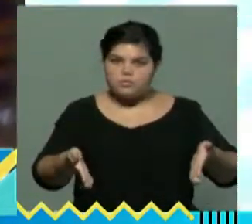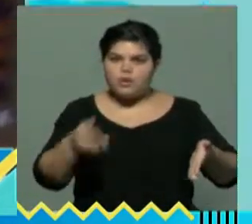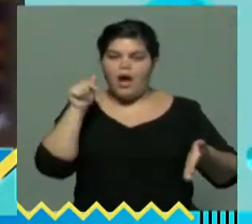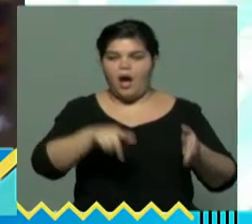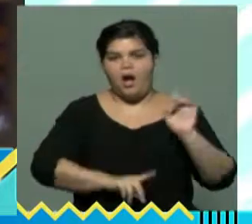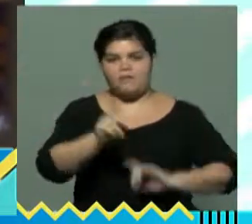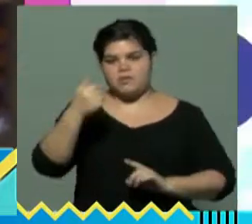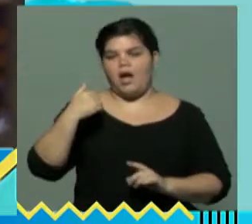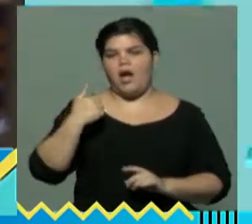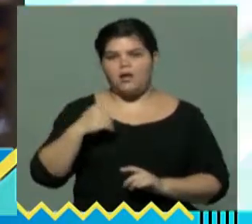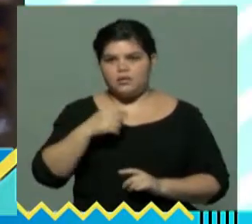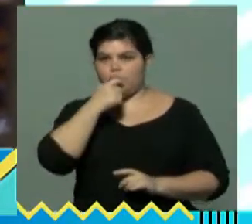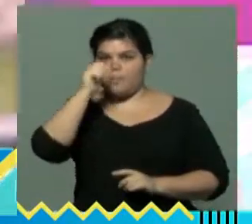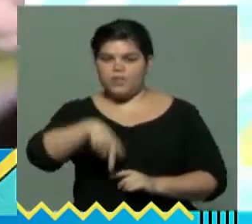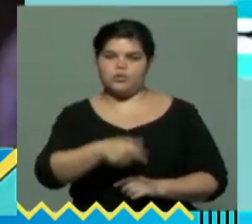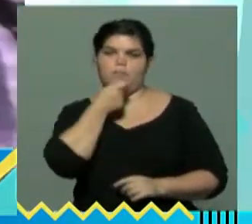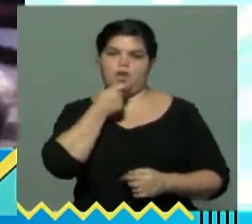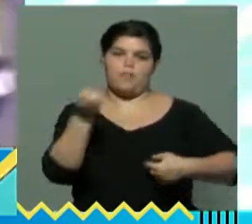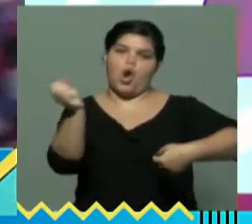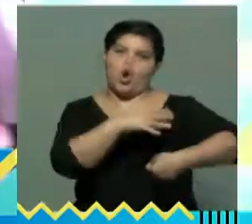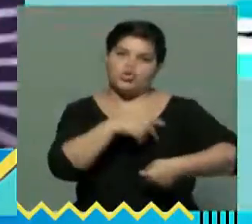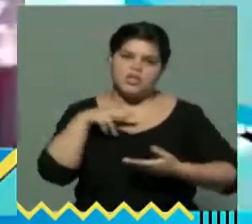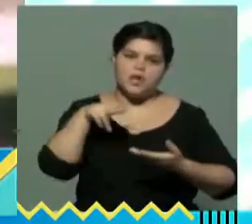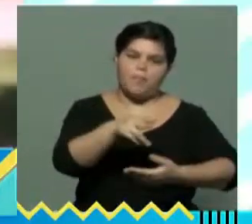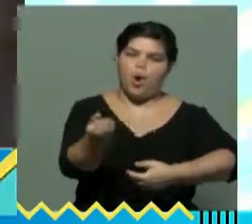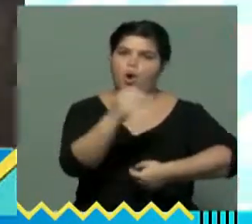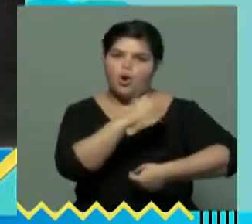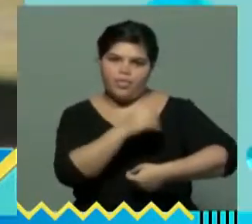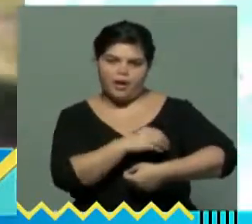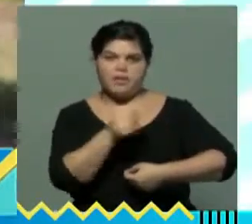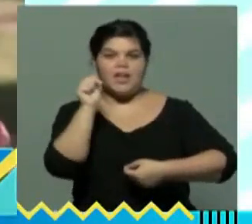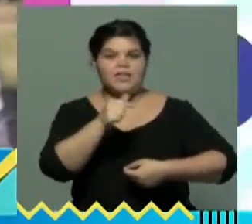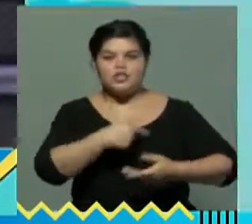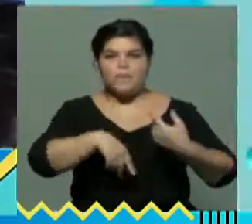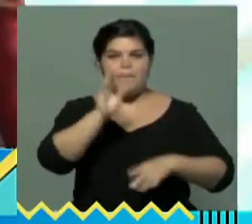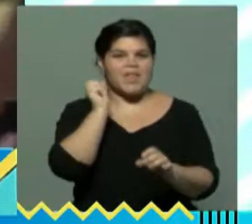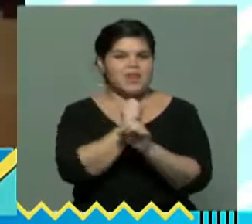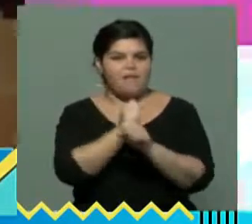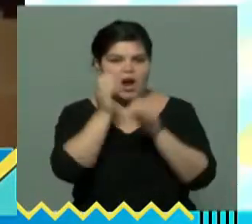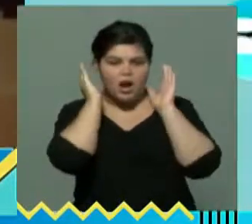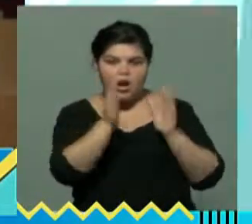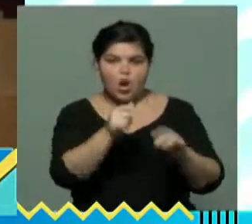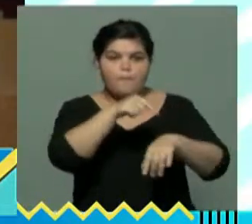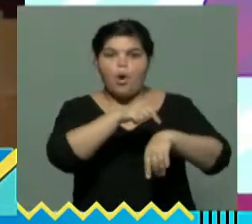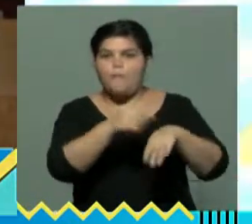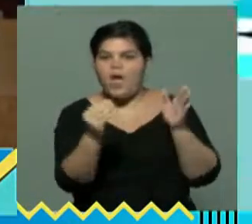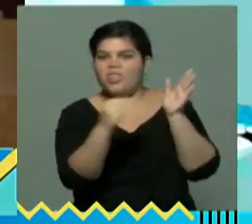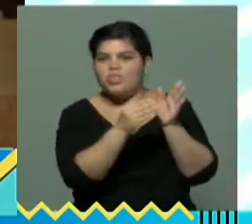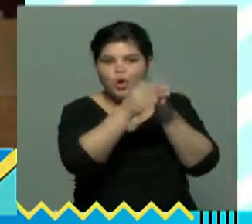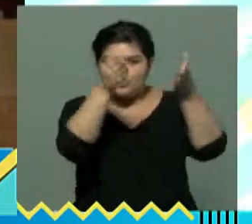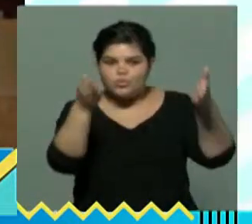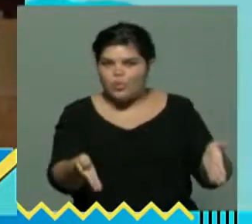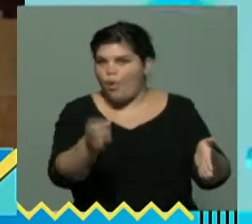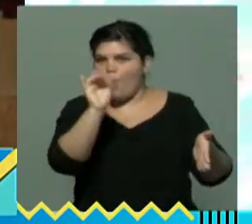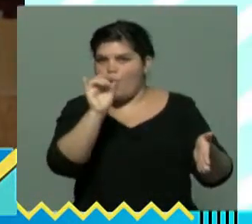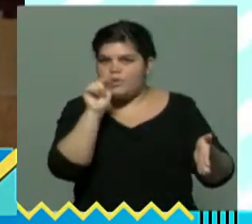como en Mendoza, la poda, la cosecha, requieren una demanda de mano de obra mayor en esos momentos, digamos, entonces hay